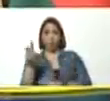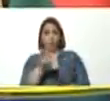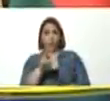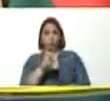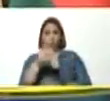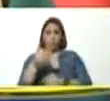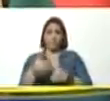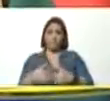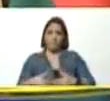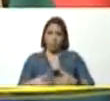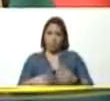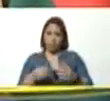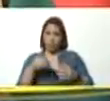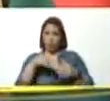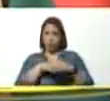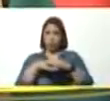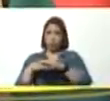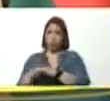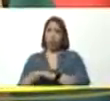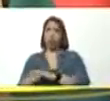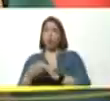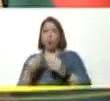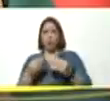generación de riqueza.